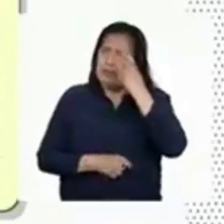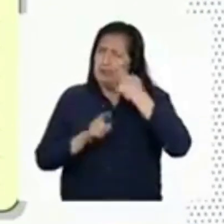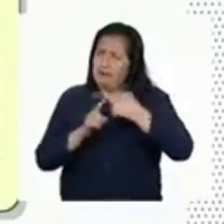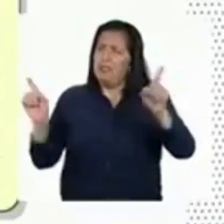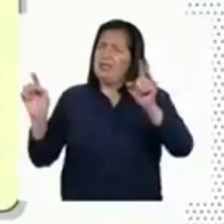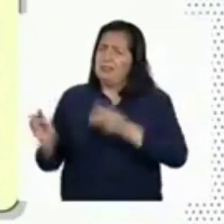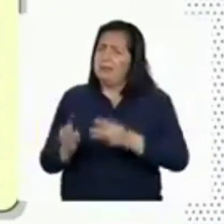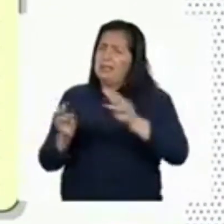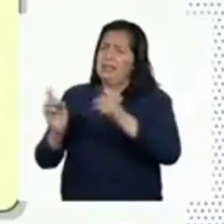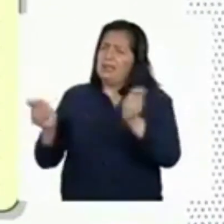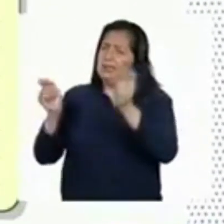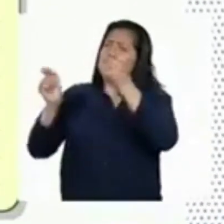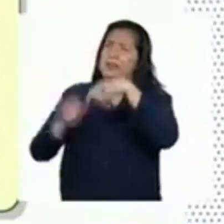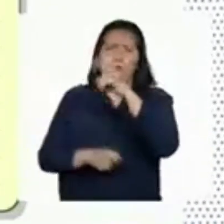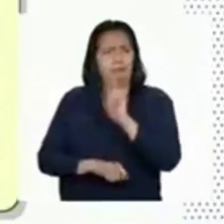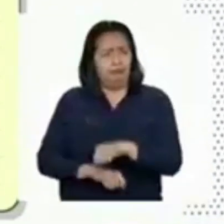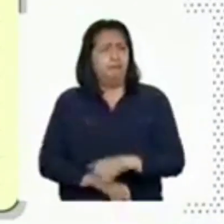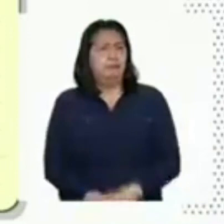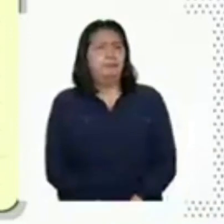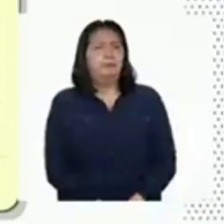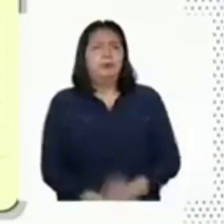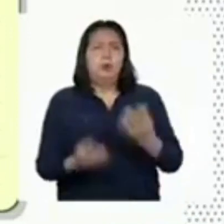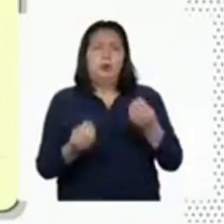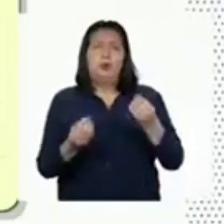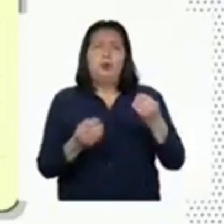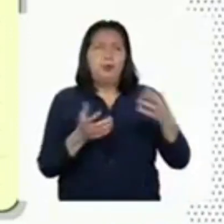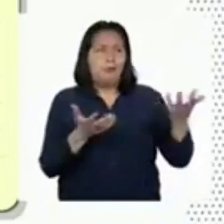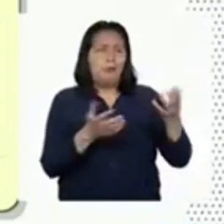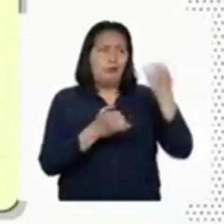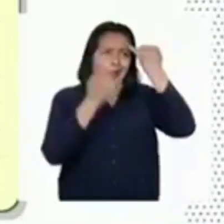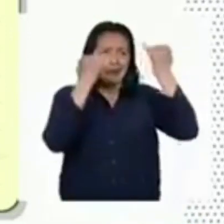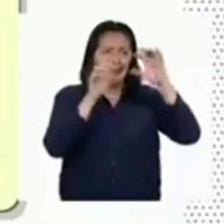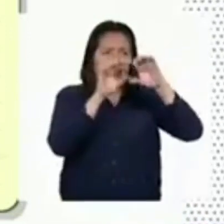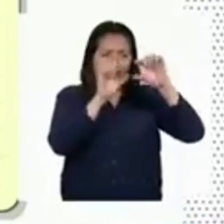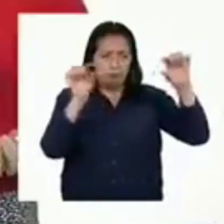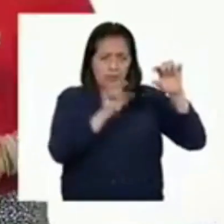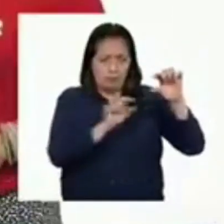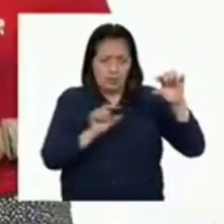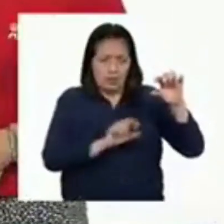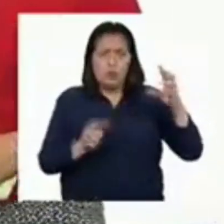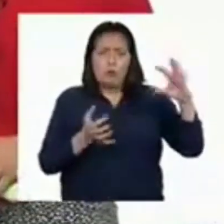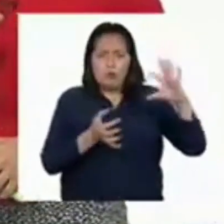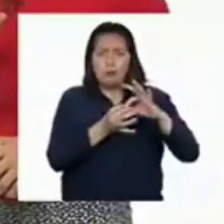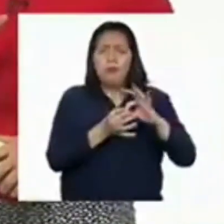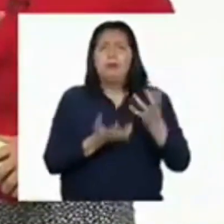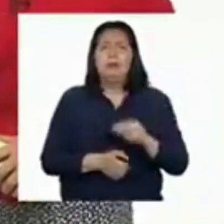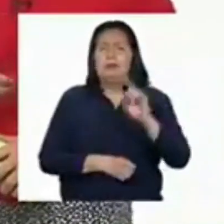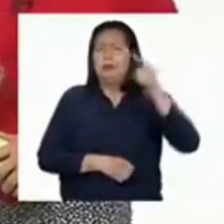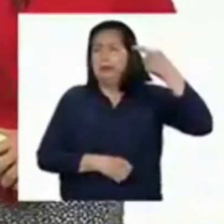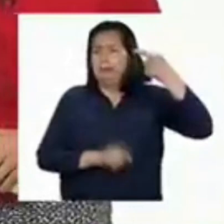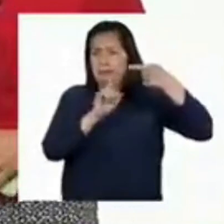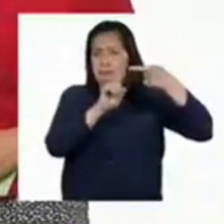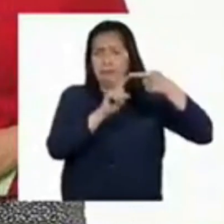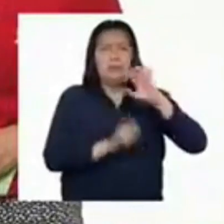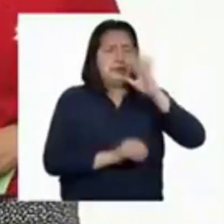forma distinta de celebración. ¿Cómo se relacionan estas ideas entre sí? La primera oración nos dice